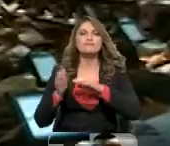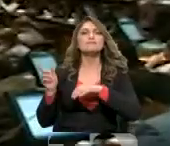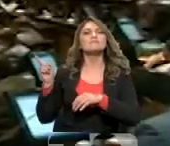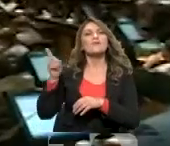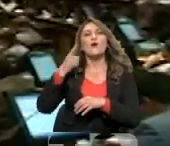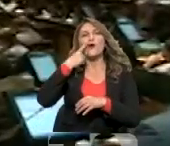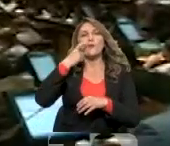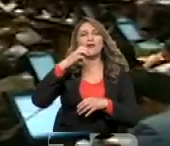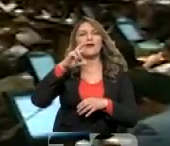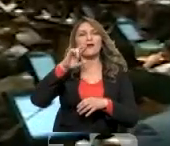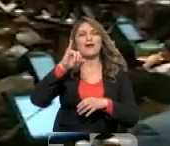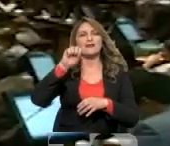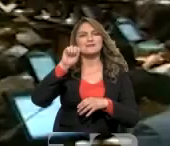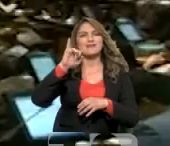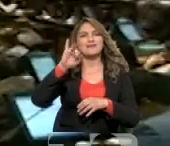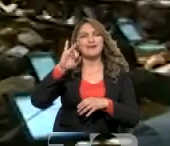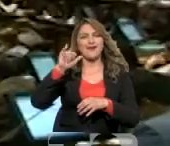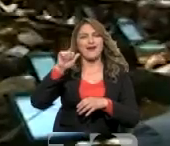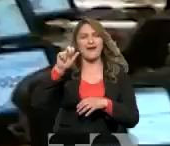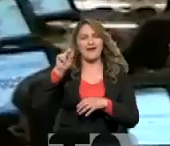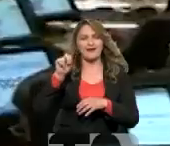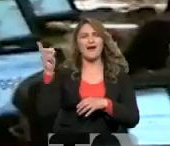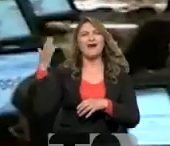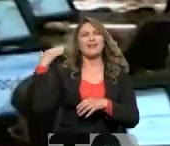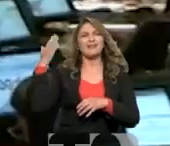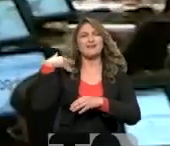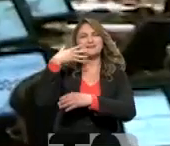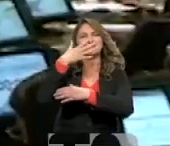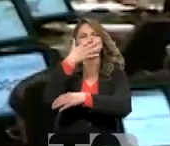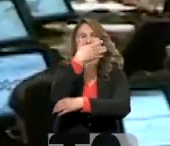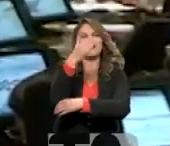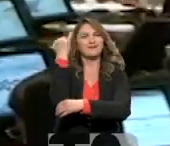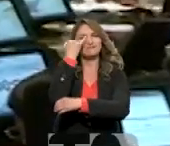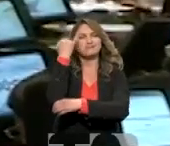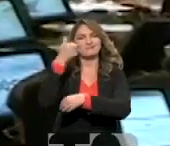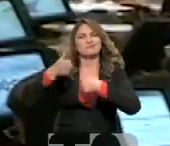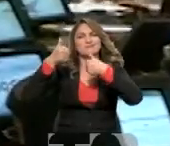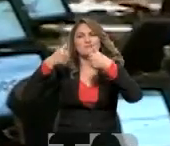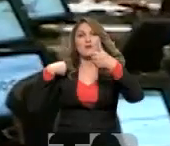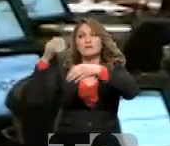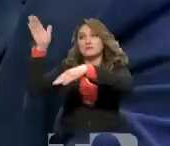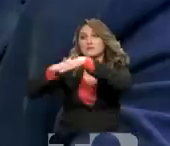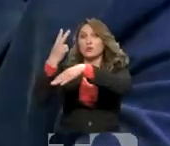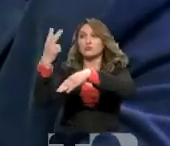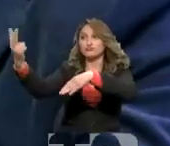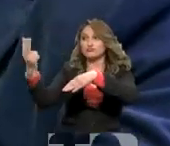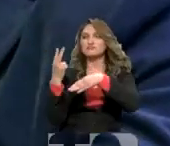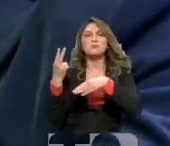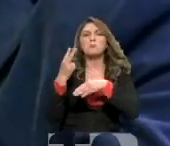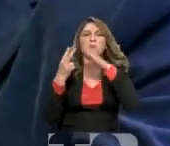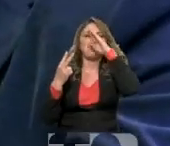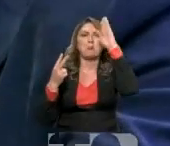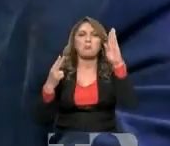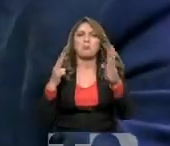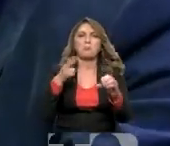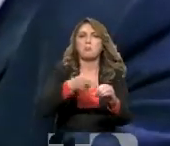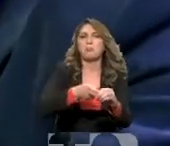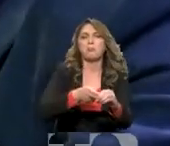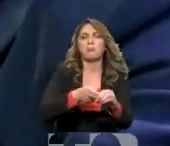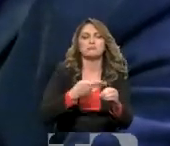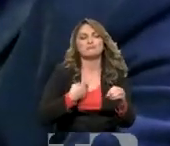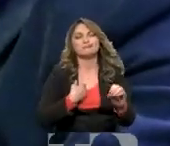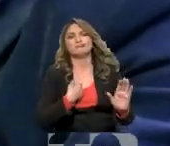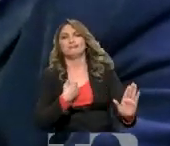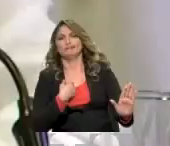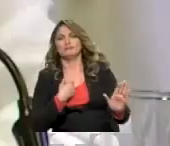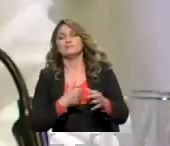Gustavo Bucaram, exsecretario de la legisladora Viviana Bonilla, no acudieron a la convocatoria. Los asambleístas de la Comisión de